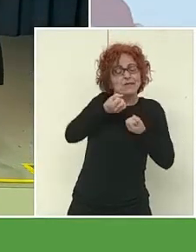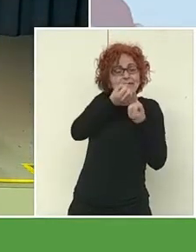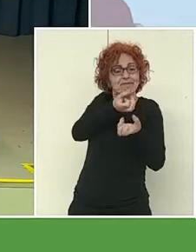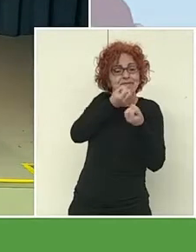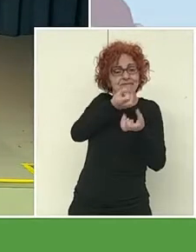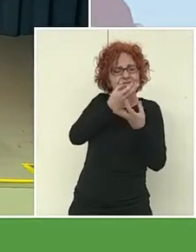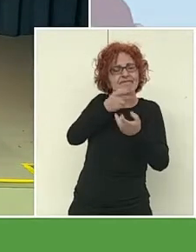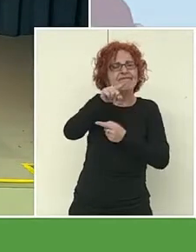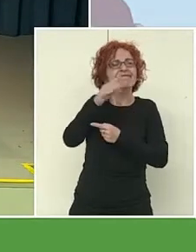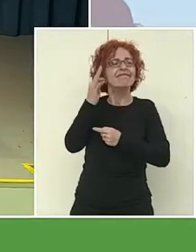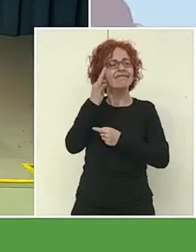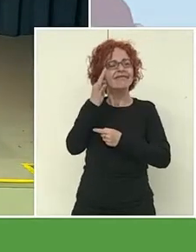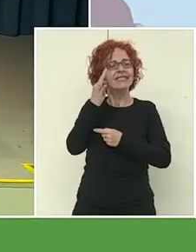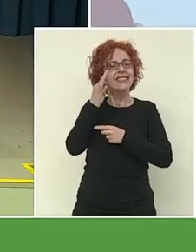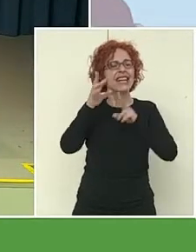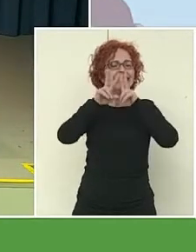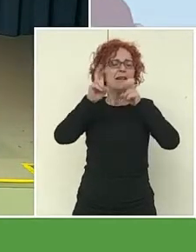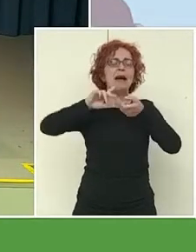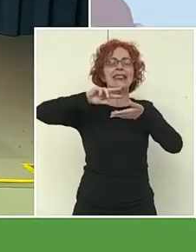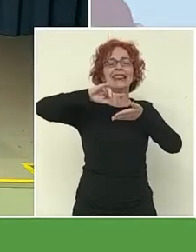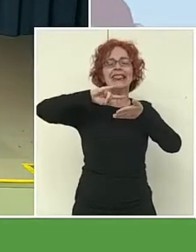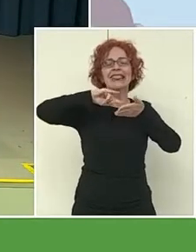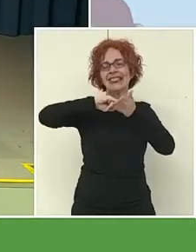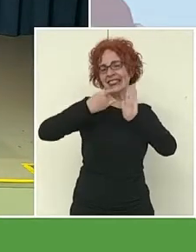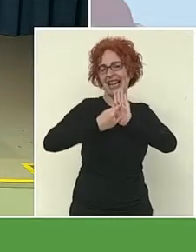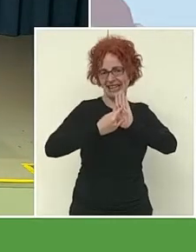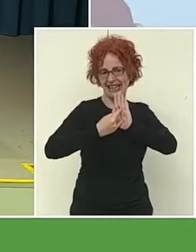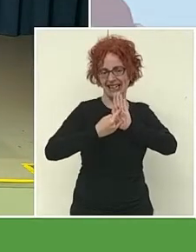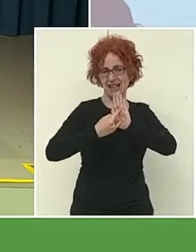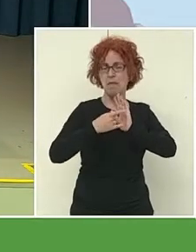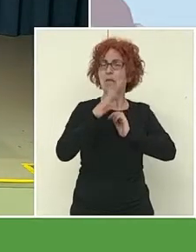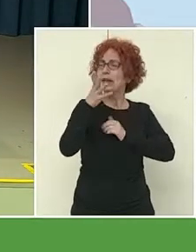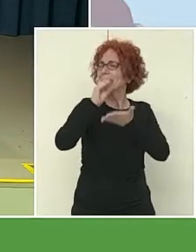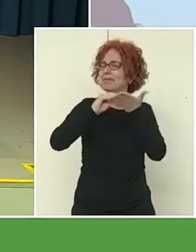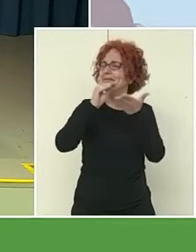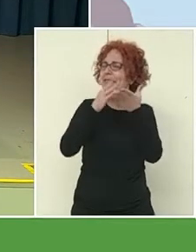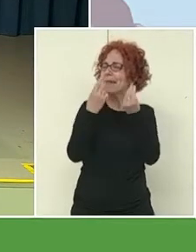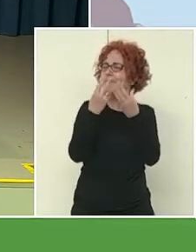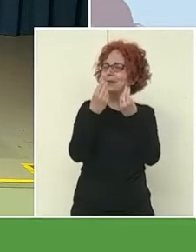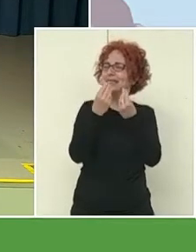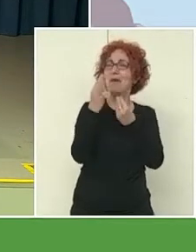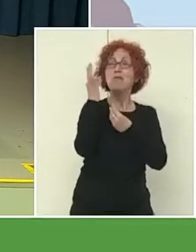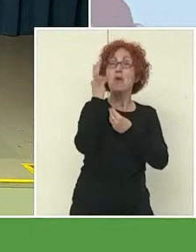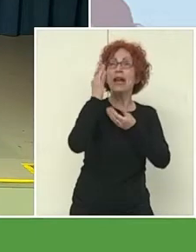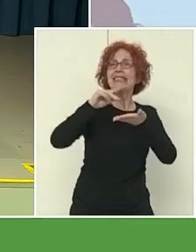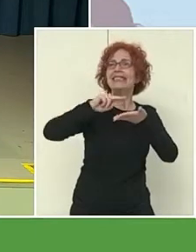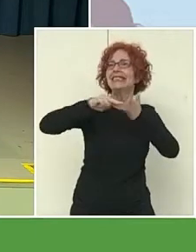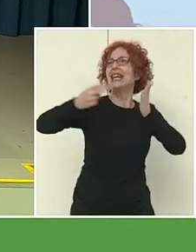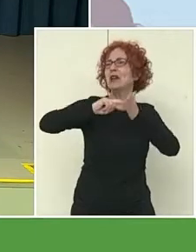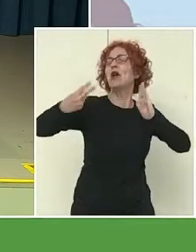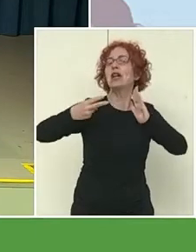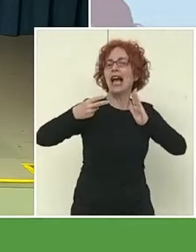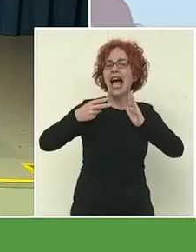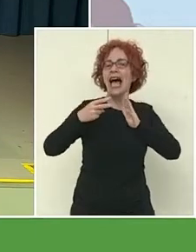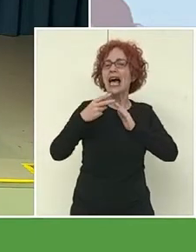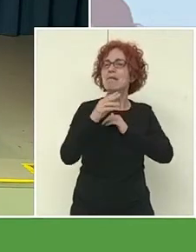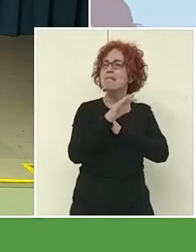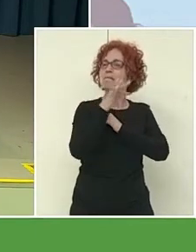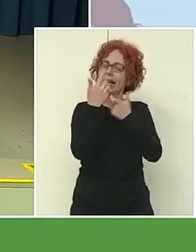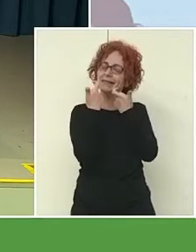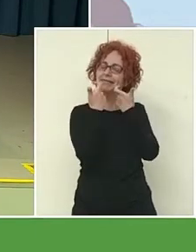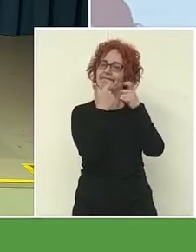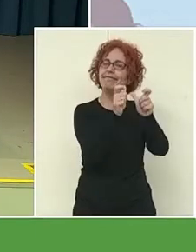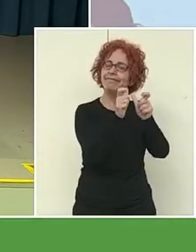ha sido fundamentalmente como técnica, porque también se tiene muy asociado como que las mujeres tecnológicas se dedican más a la parte de